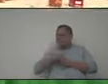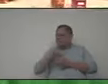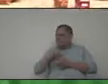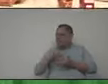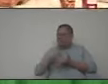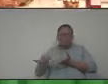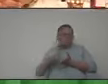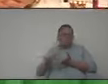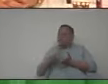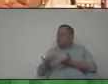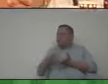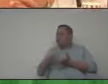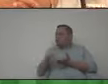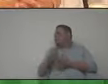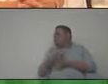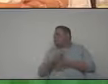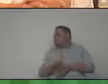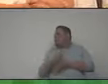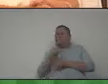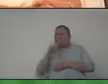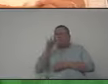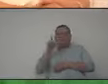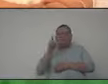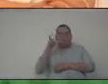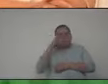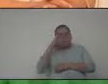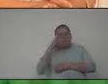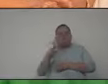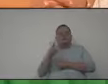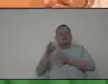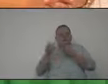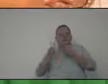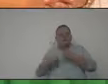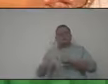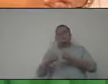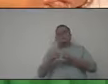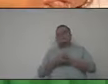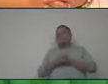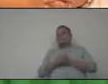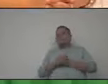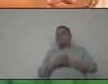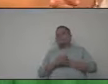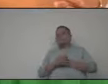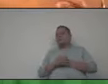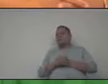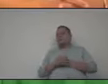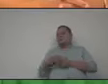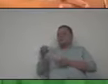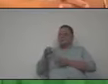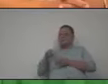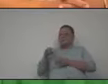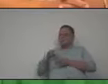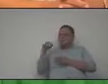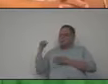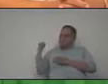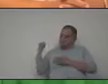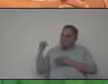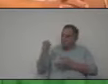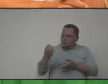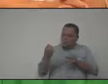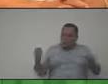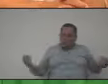prioritaria, el gobernador ha hecho todo el esfuerzo grande de darnos los recursos para que hoy estemos